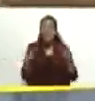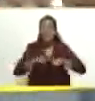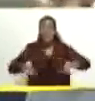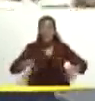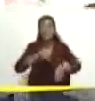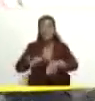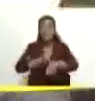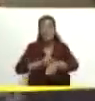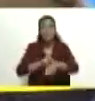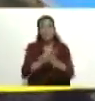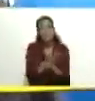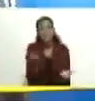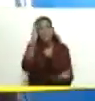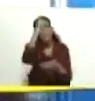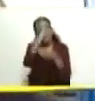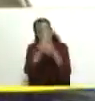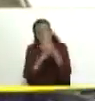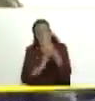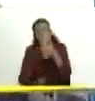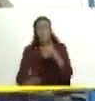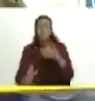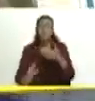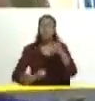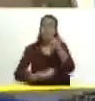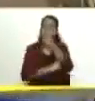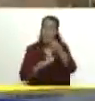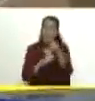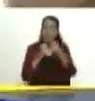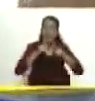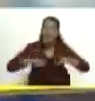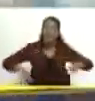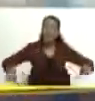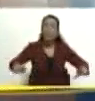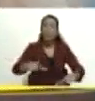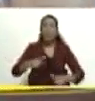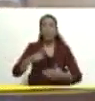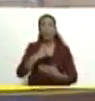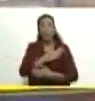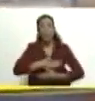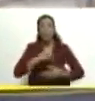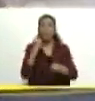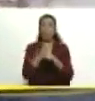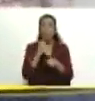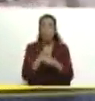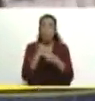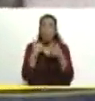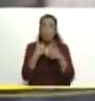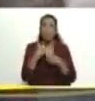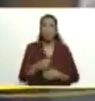pues. Humildemente, pero sustancioso, para que ustedes hagan su trabajo.